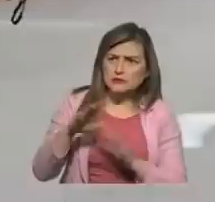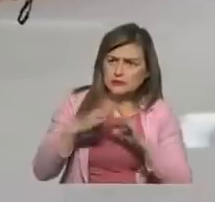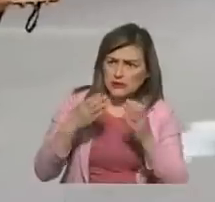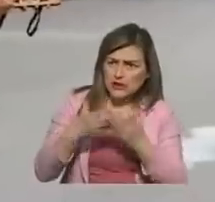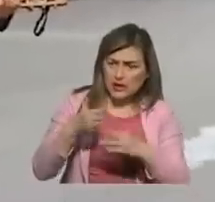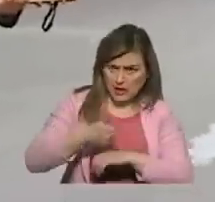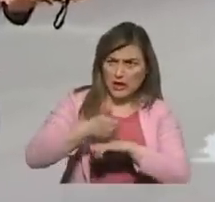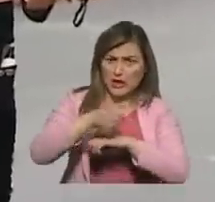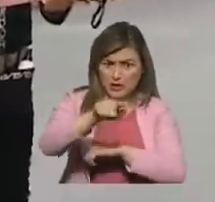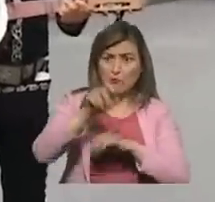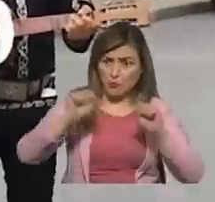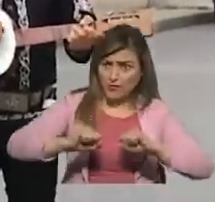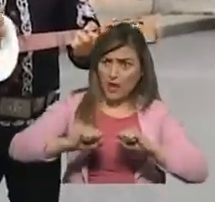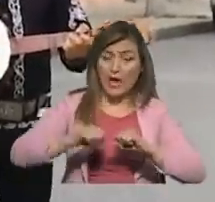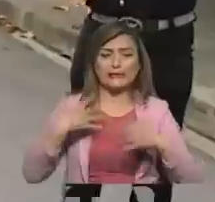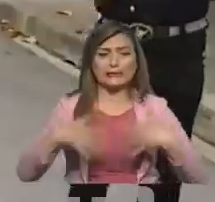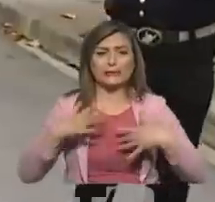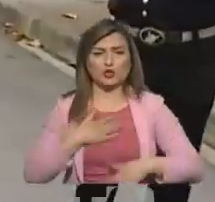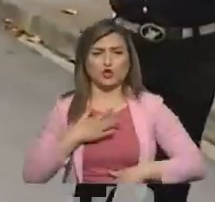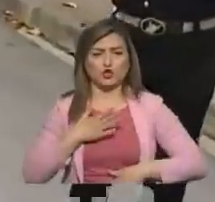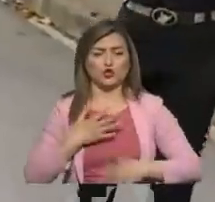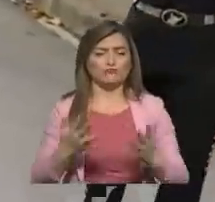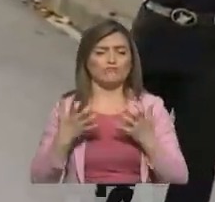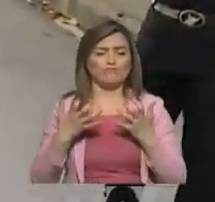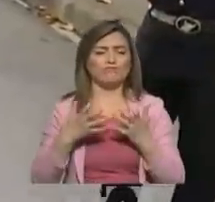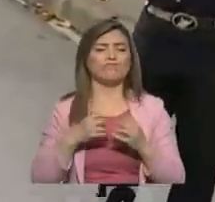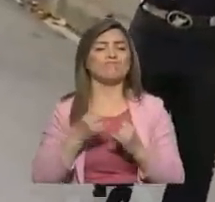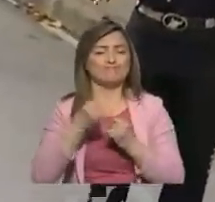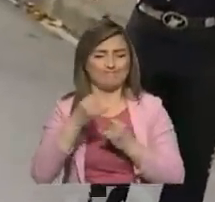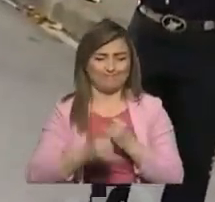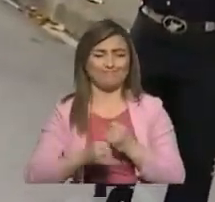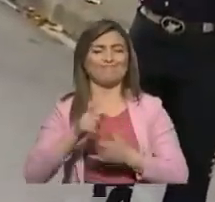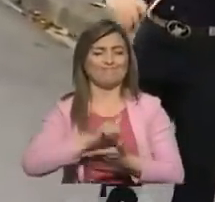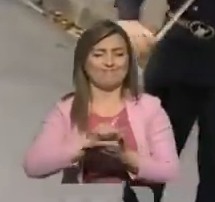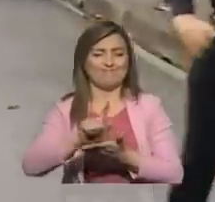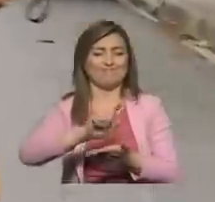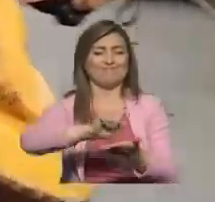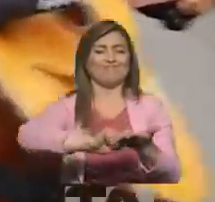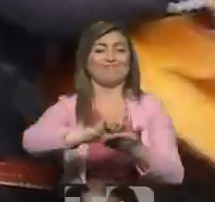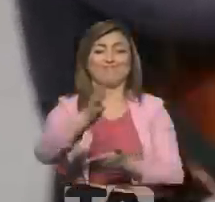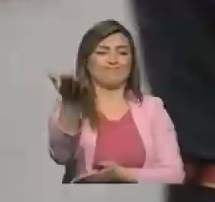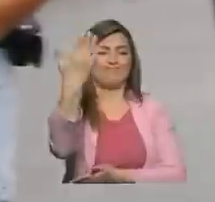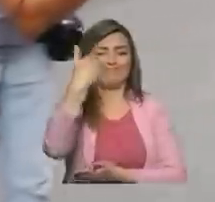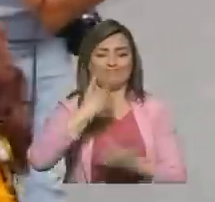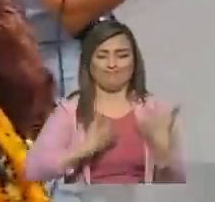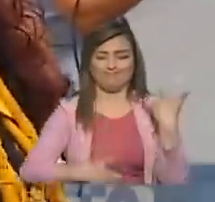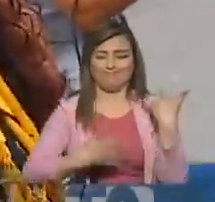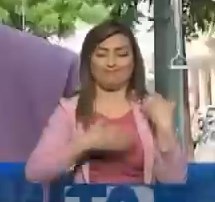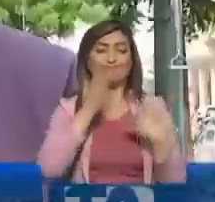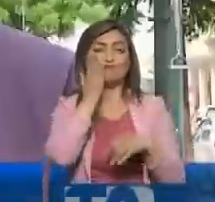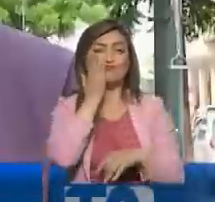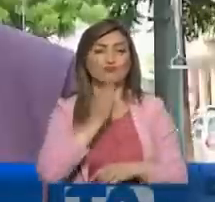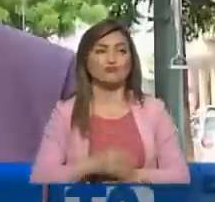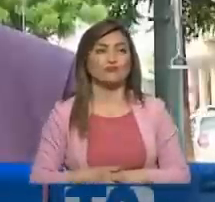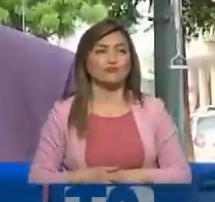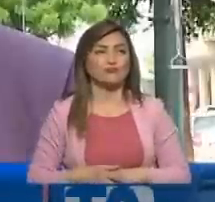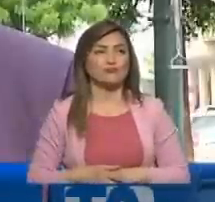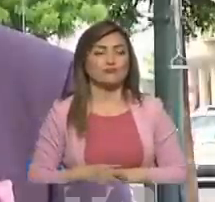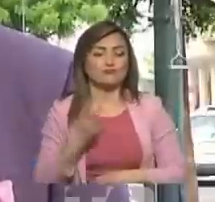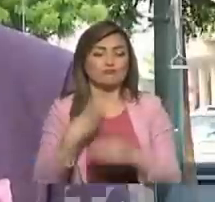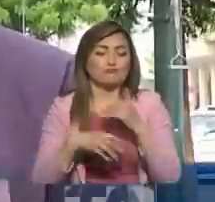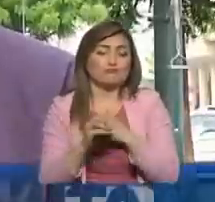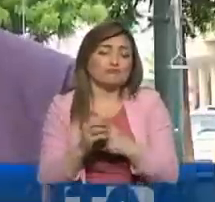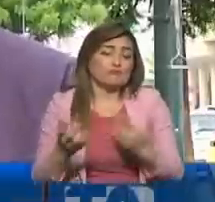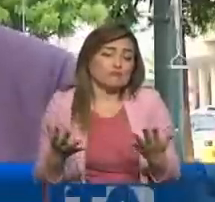de Operaciones de Emergencia Nacional autorizó que este fin de semana los mariachis vayan a darle serenatas a las madres. Cualquier hijo